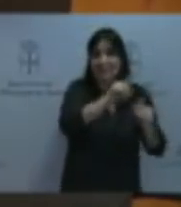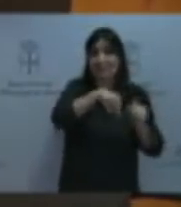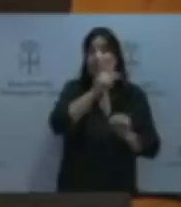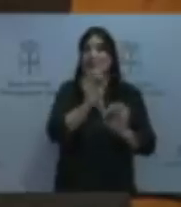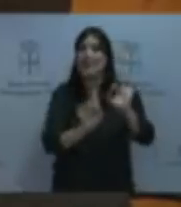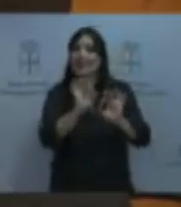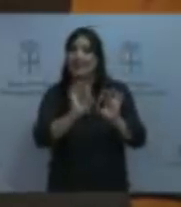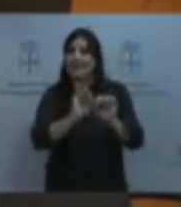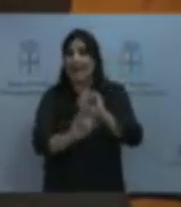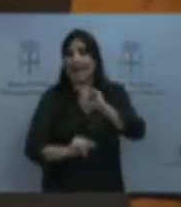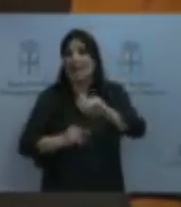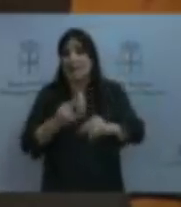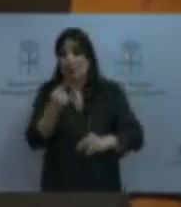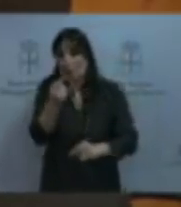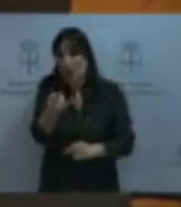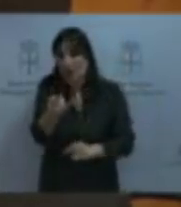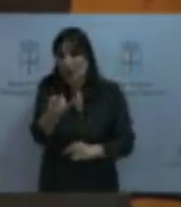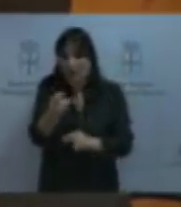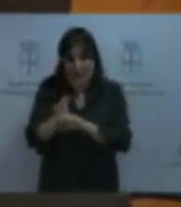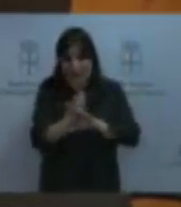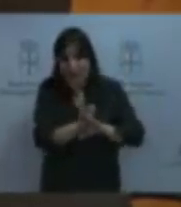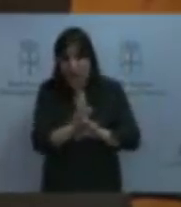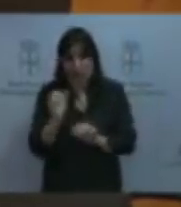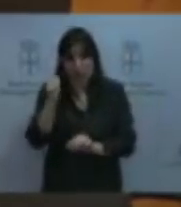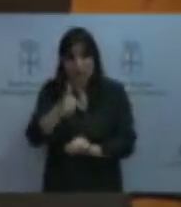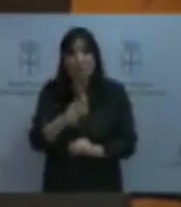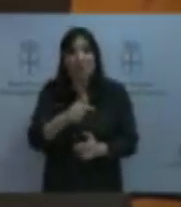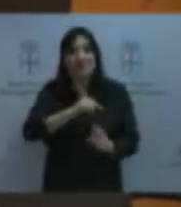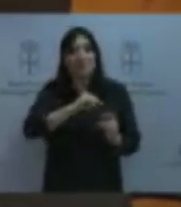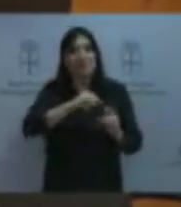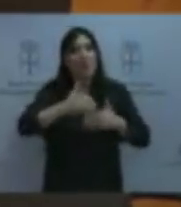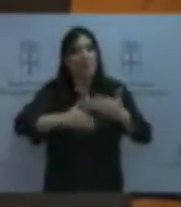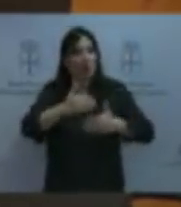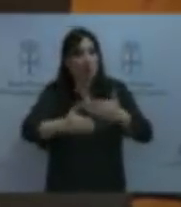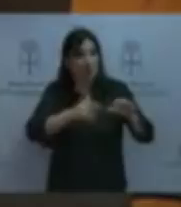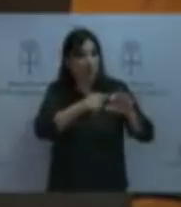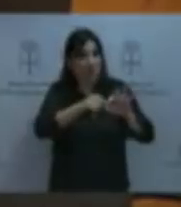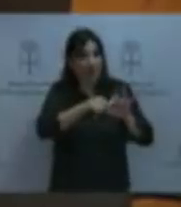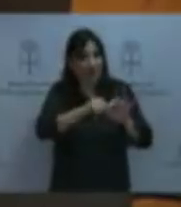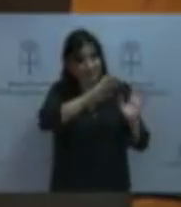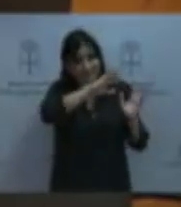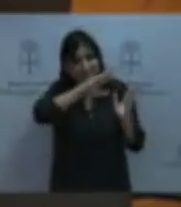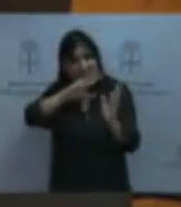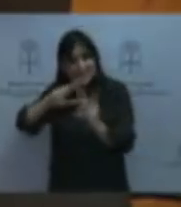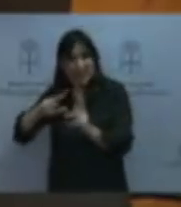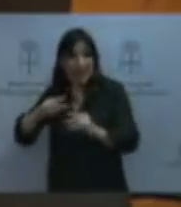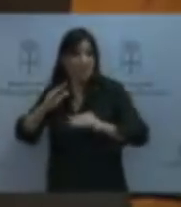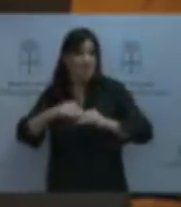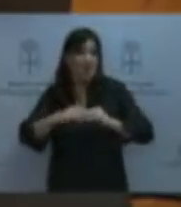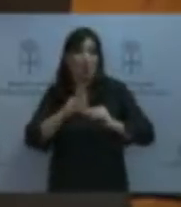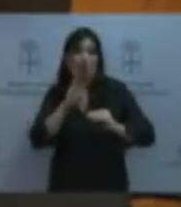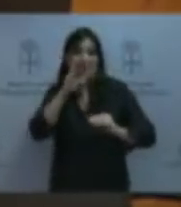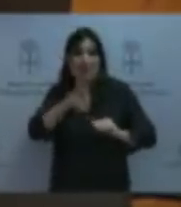del resto de los años, este proceso de todas aquellas plazas que están ocupadas al menos durante 3 años, se constituye el